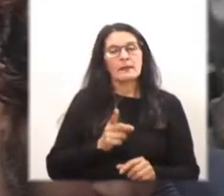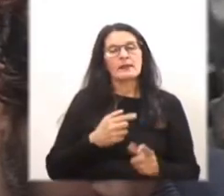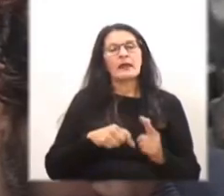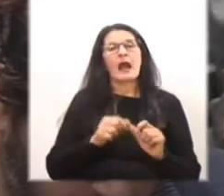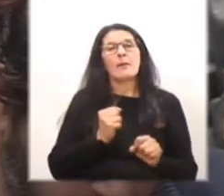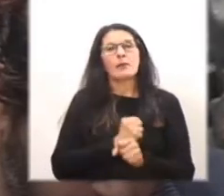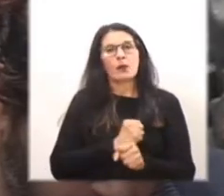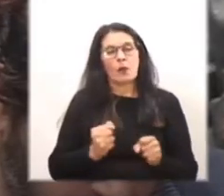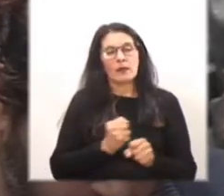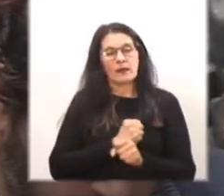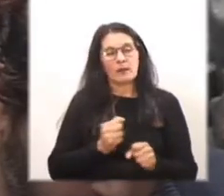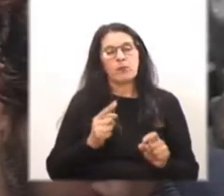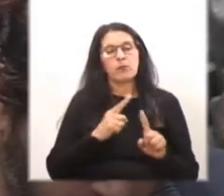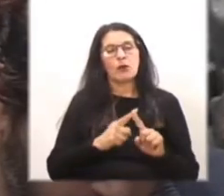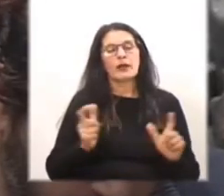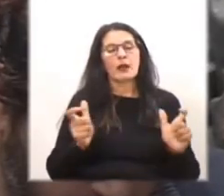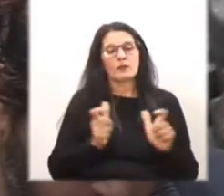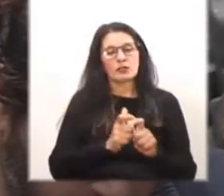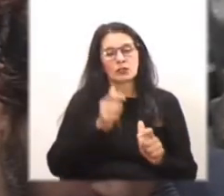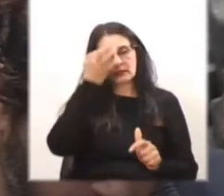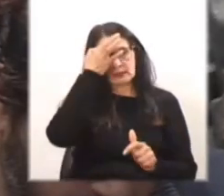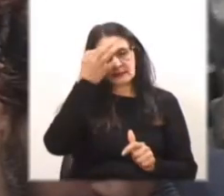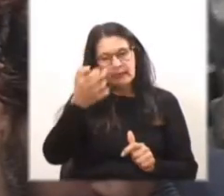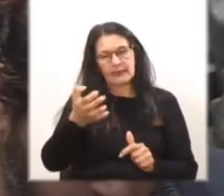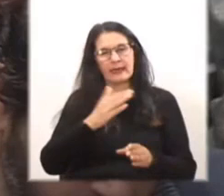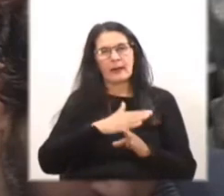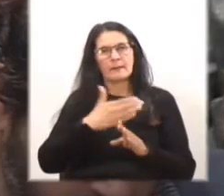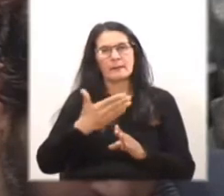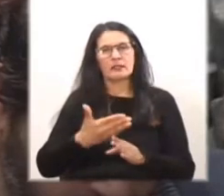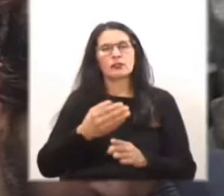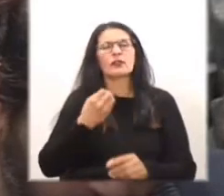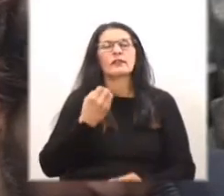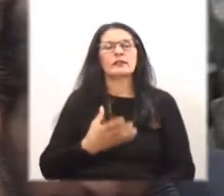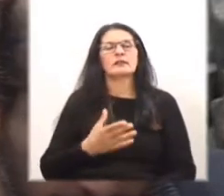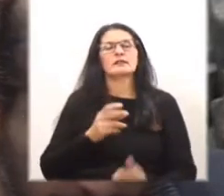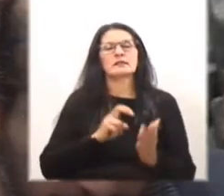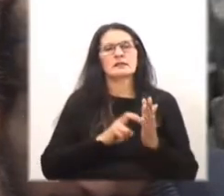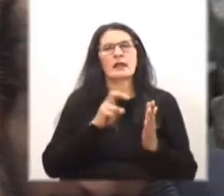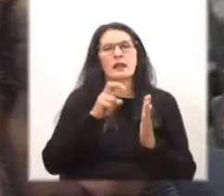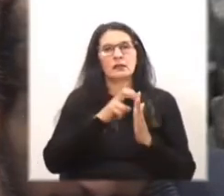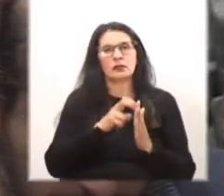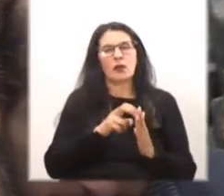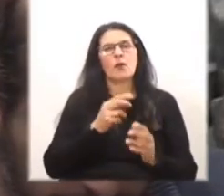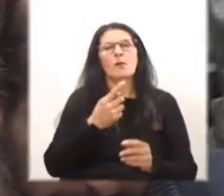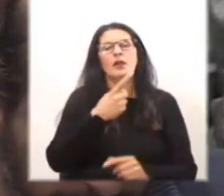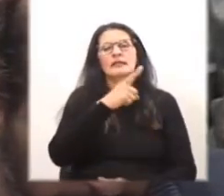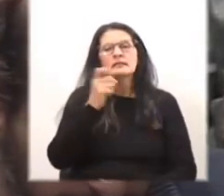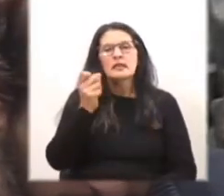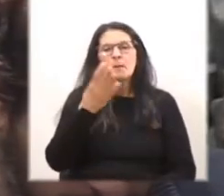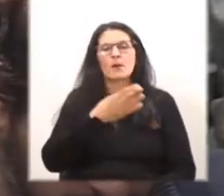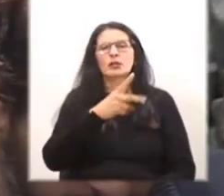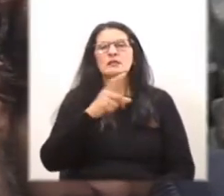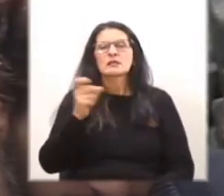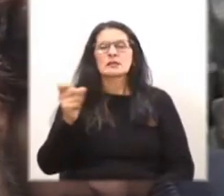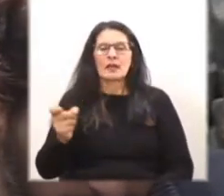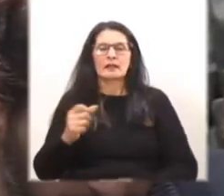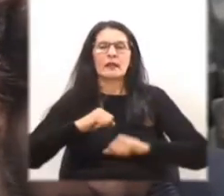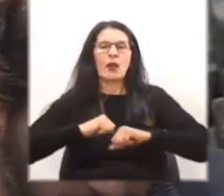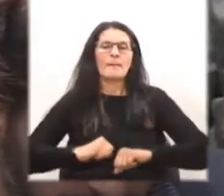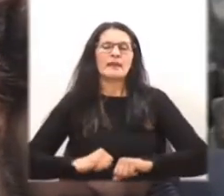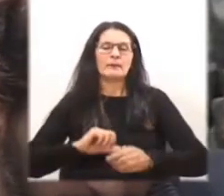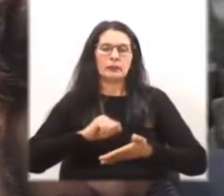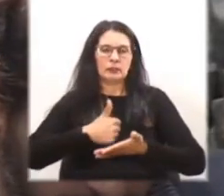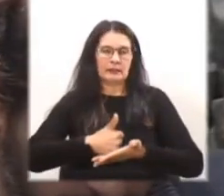aprobado por la Comisión Técnica Mixto de Salto Grande con la unanimidad de los miembros